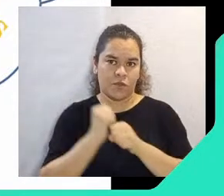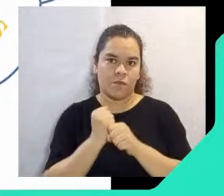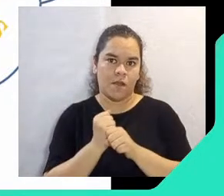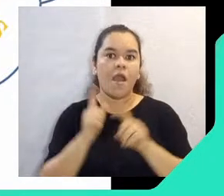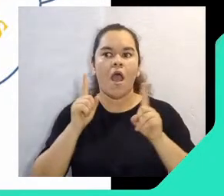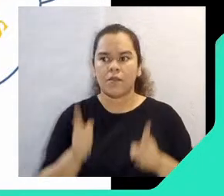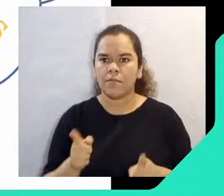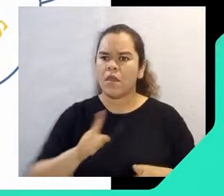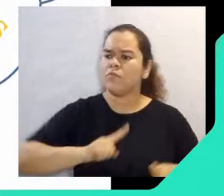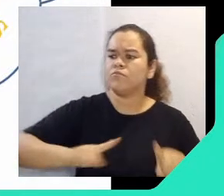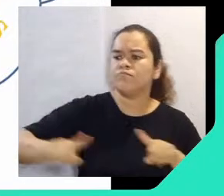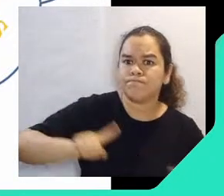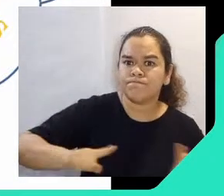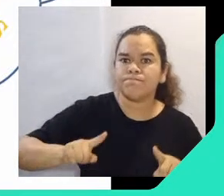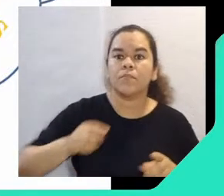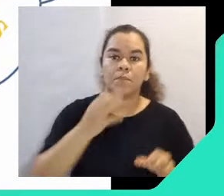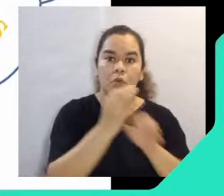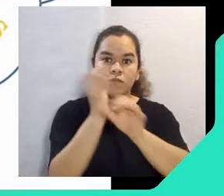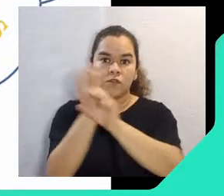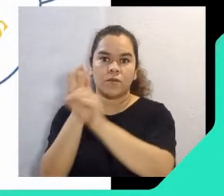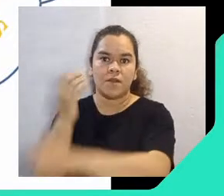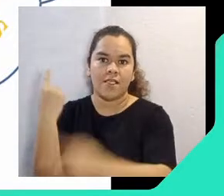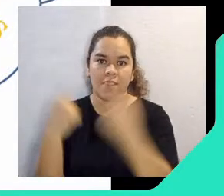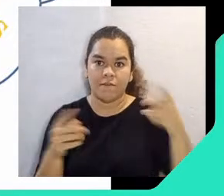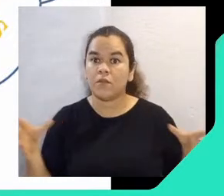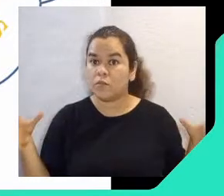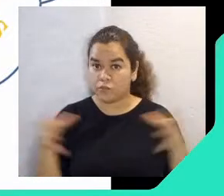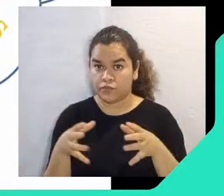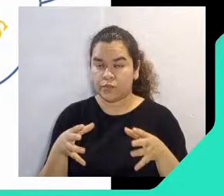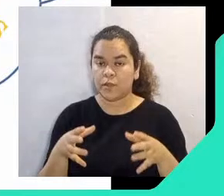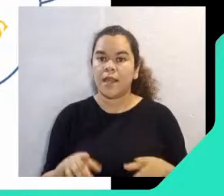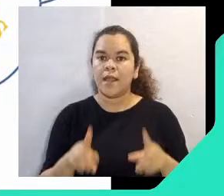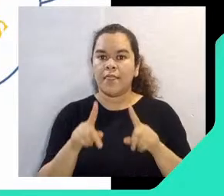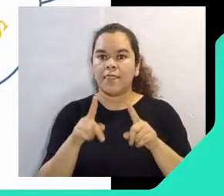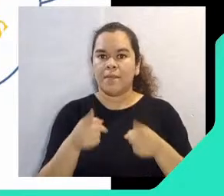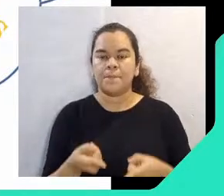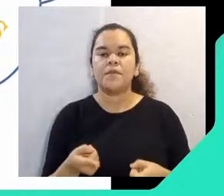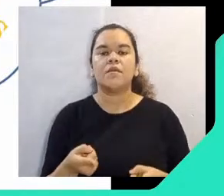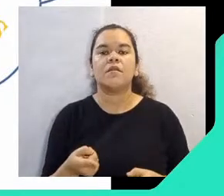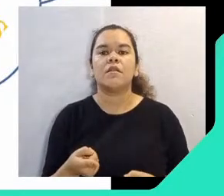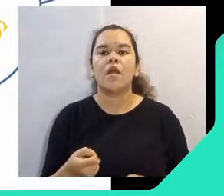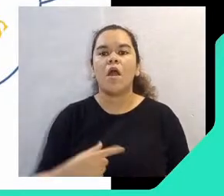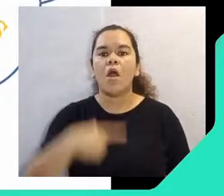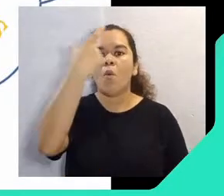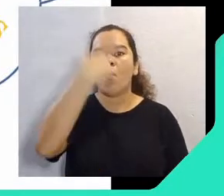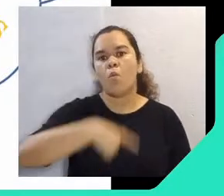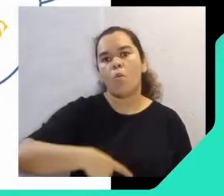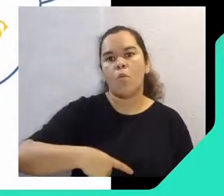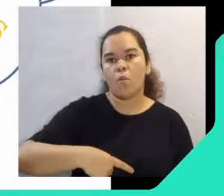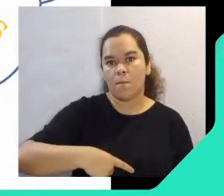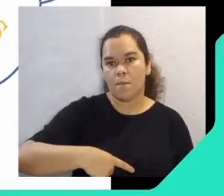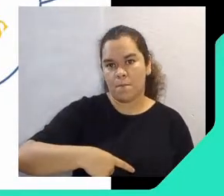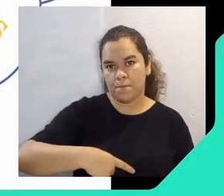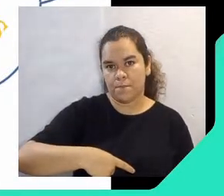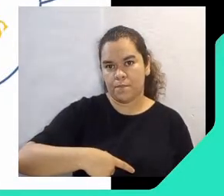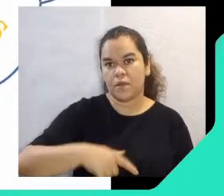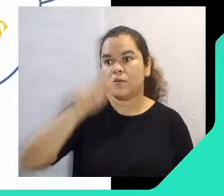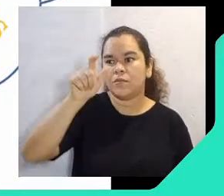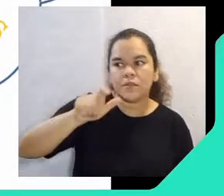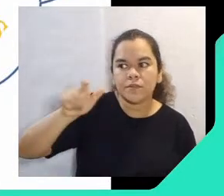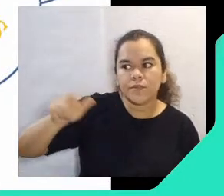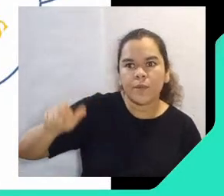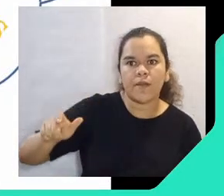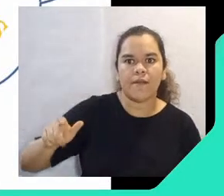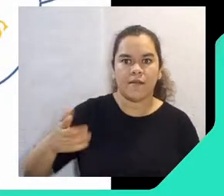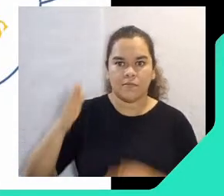grupos interdisciplinarios, y también una formación humanística. Todo proceso o cambio